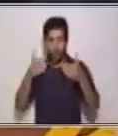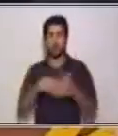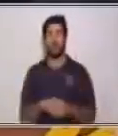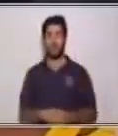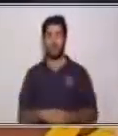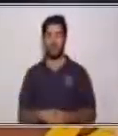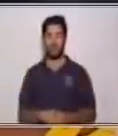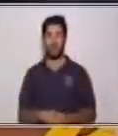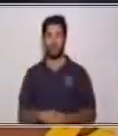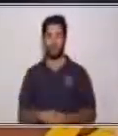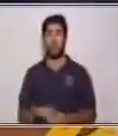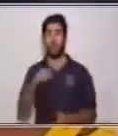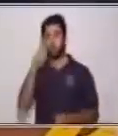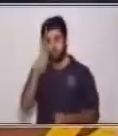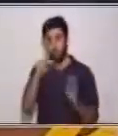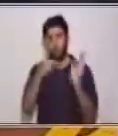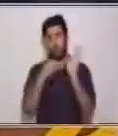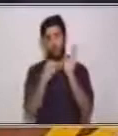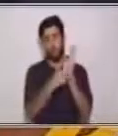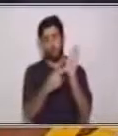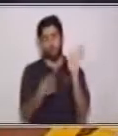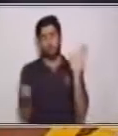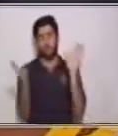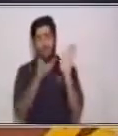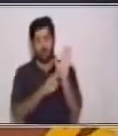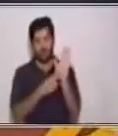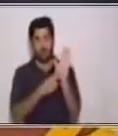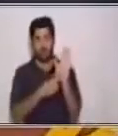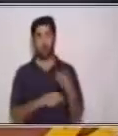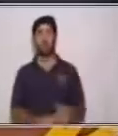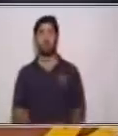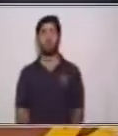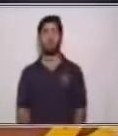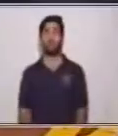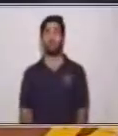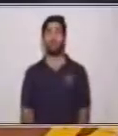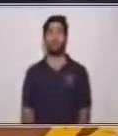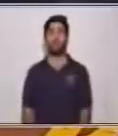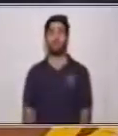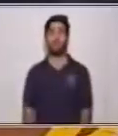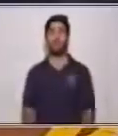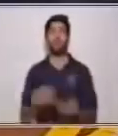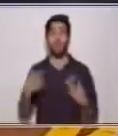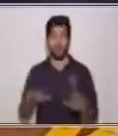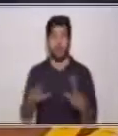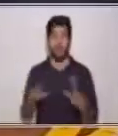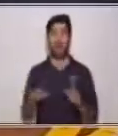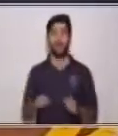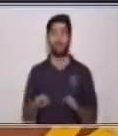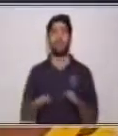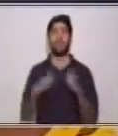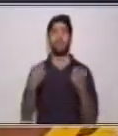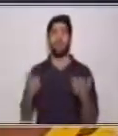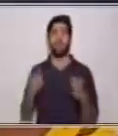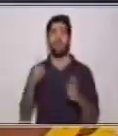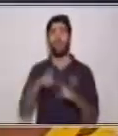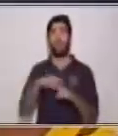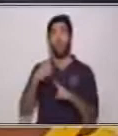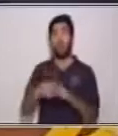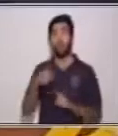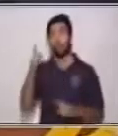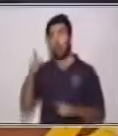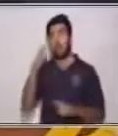colocar tu nombre porque tú vas a ser el autor del recetario. Entonces cada vez que alguien en tu